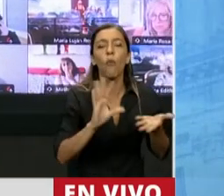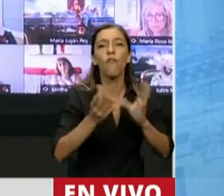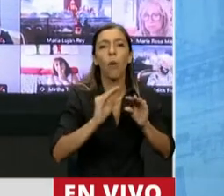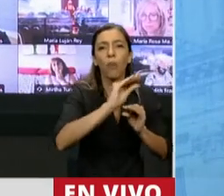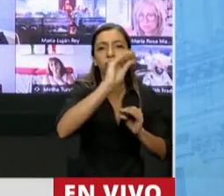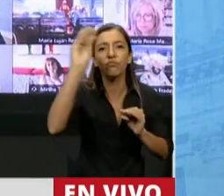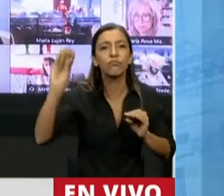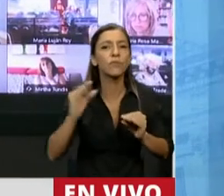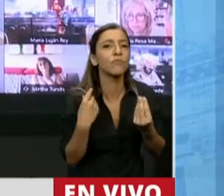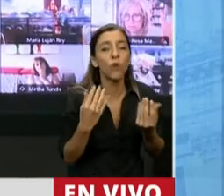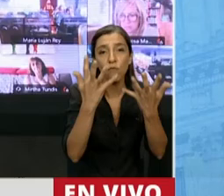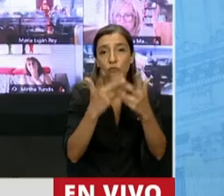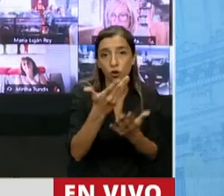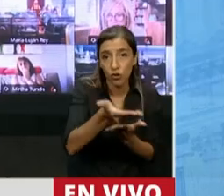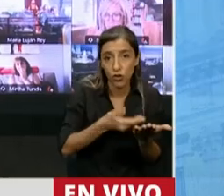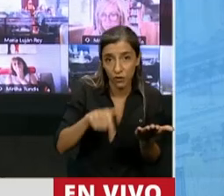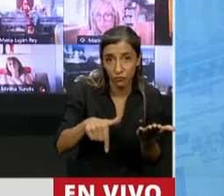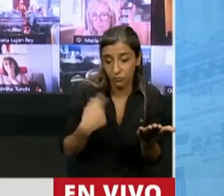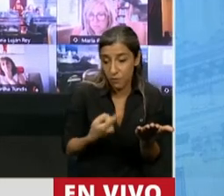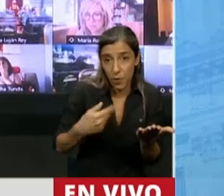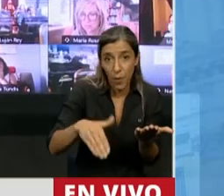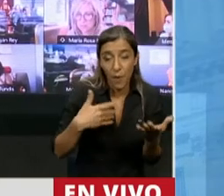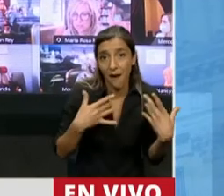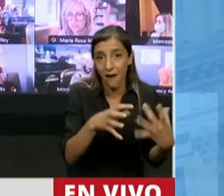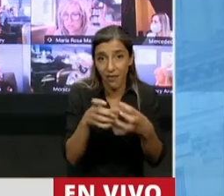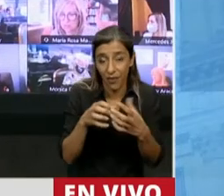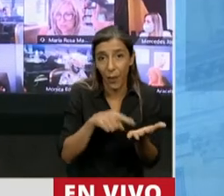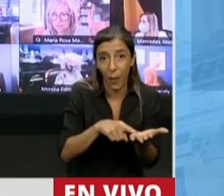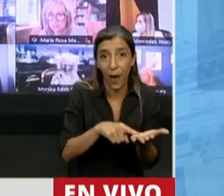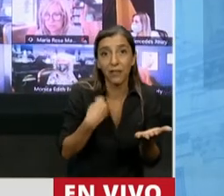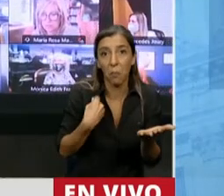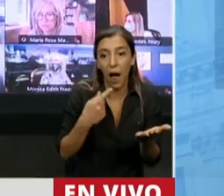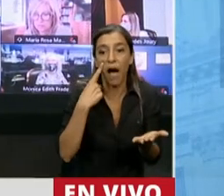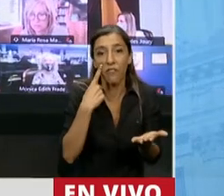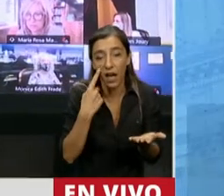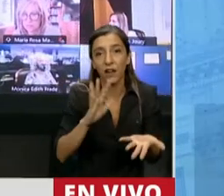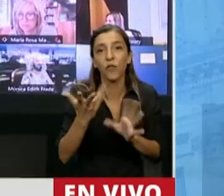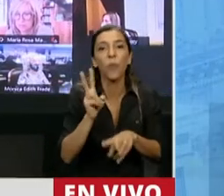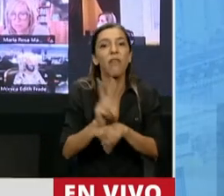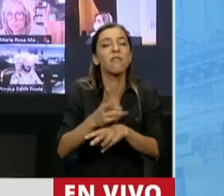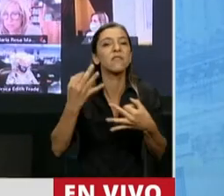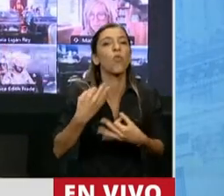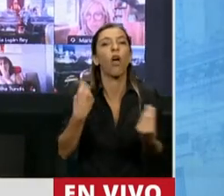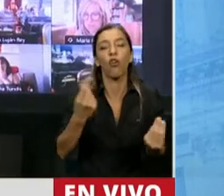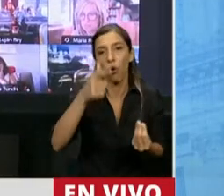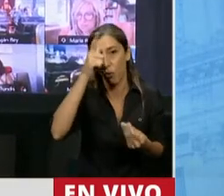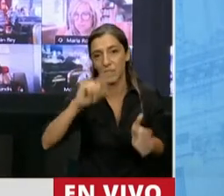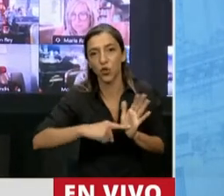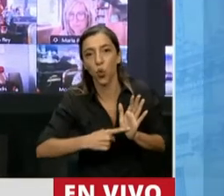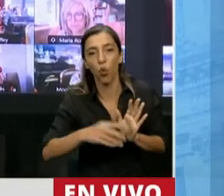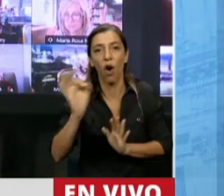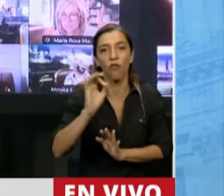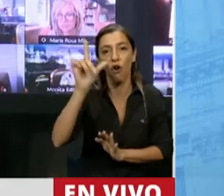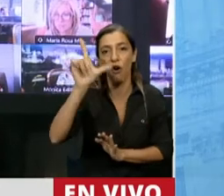están establecidas en el proyecto que vamos a tratar sobre la transferencia de la seguridad a la Ciudad de Buenos Aires eran